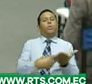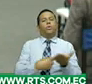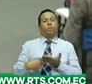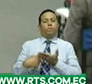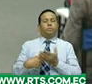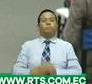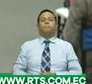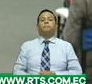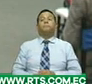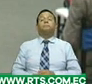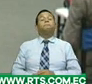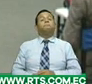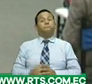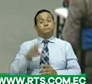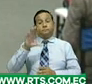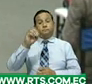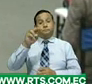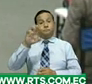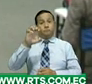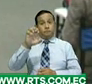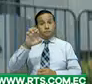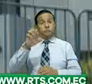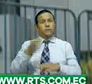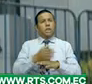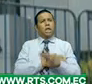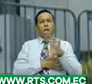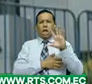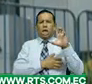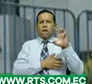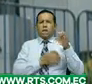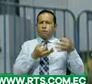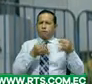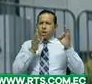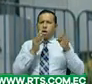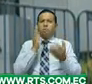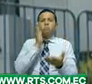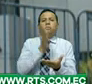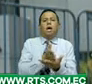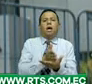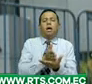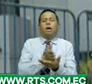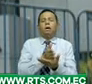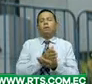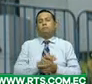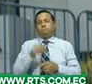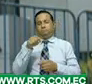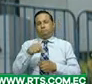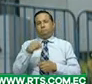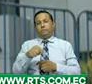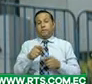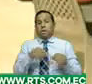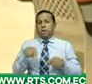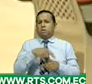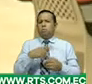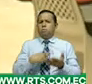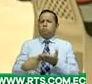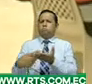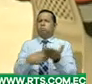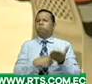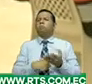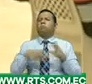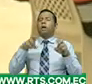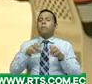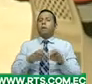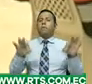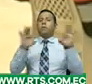del Consejo Nacional Electoral del pasado 15 de febrero que se suspendió. Aquí estaba previsto definir el instructivo para el recuento